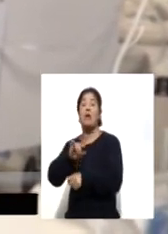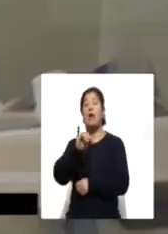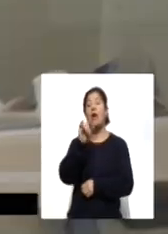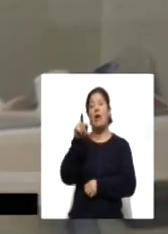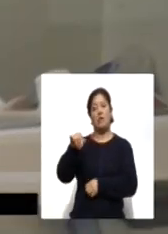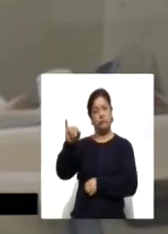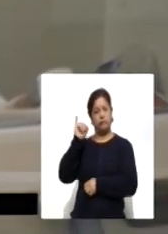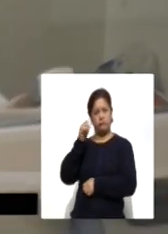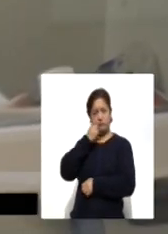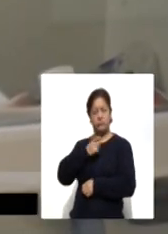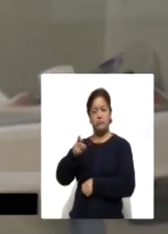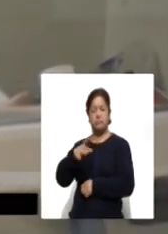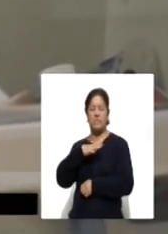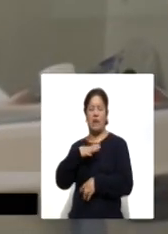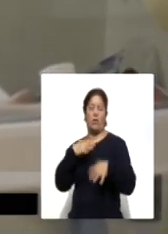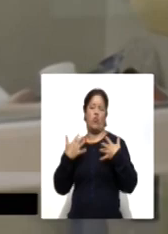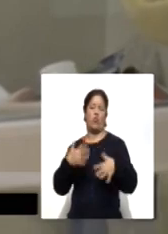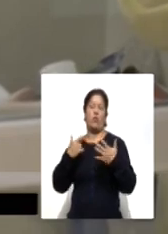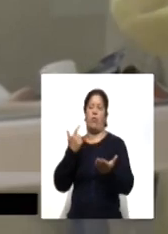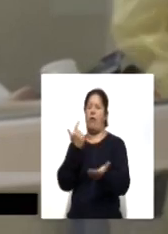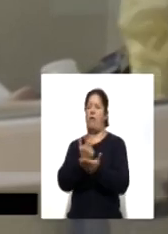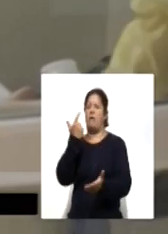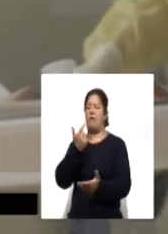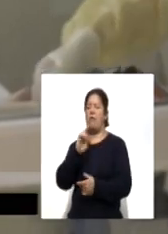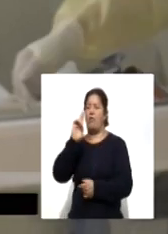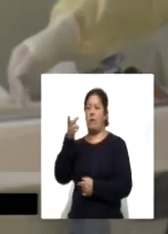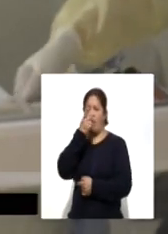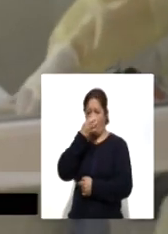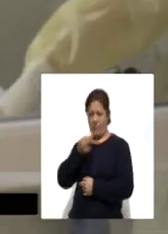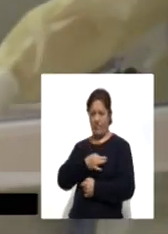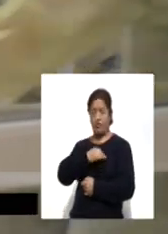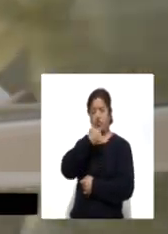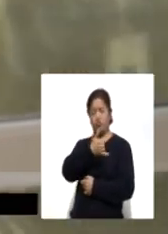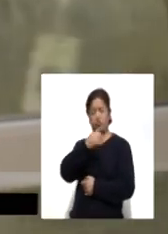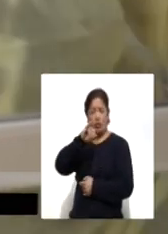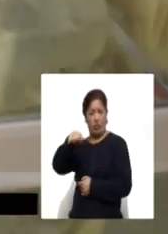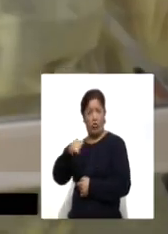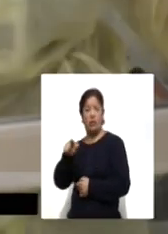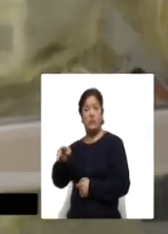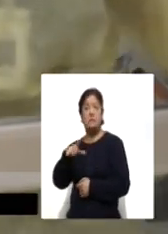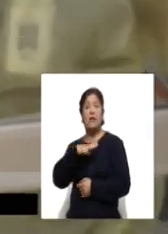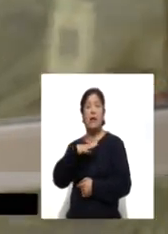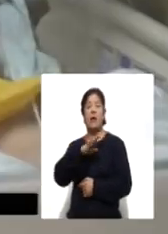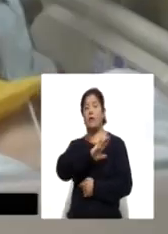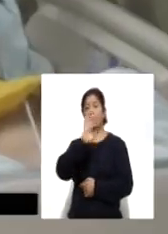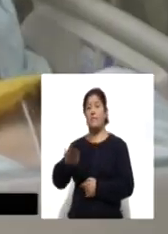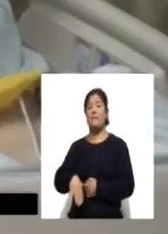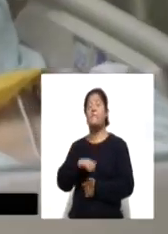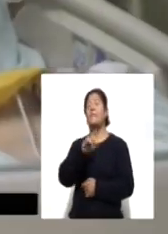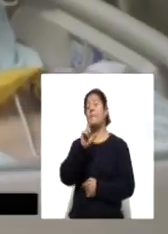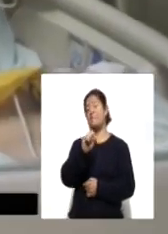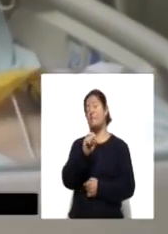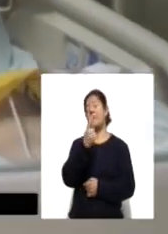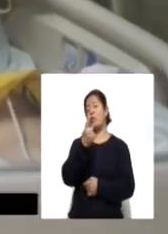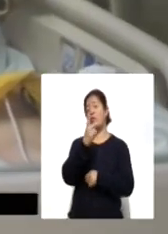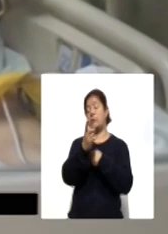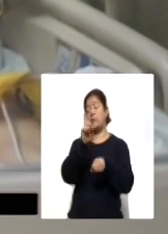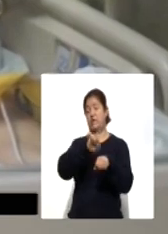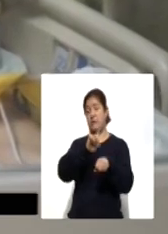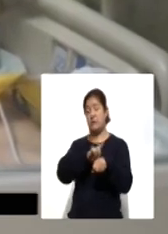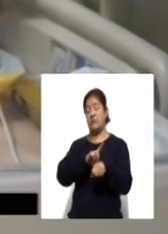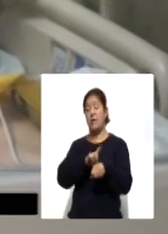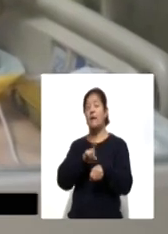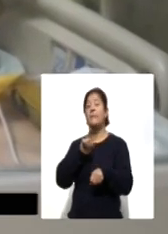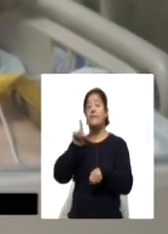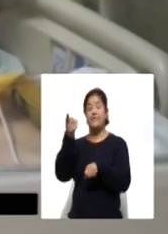récord, según los datos de la Universidad Johns Hopkins. Los fallecimientos se registraron en un periodo de 24 horas, en el que además el